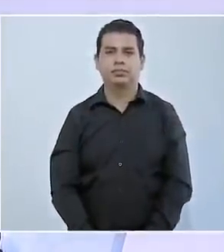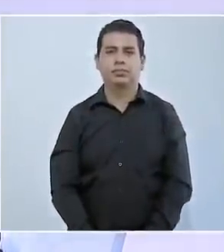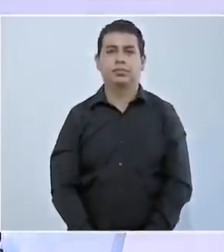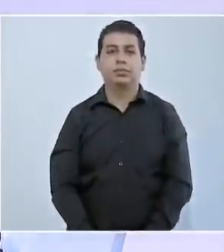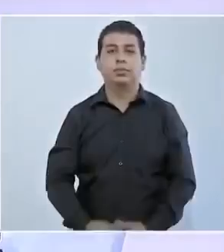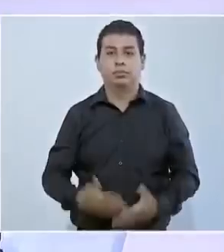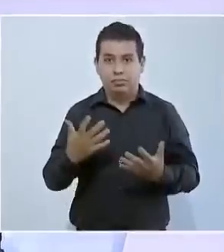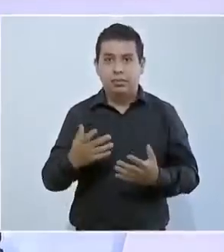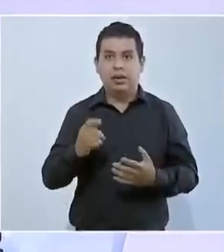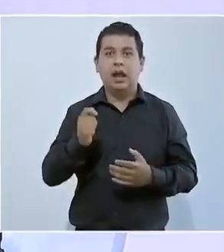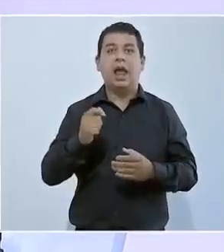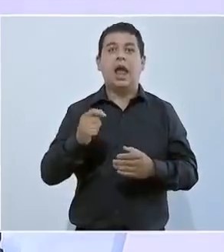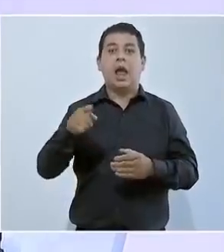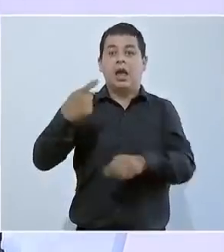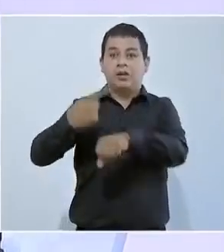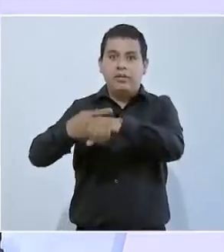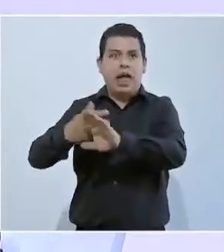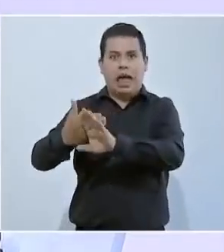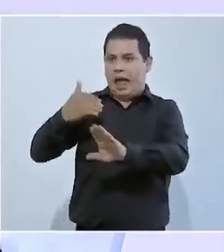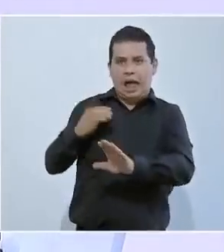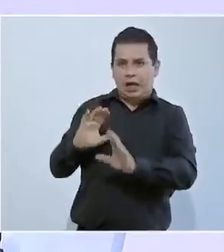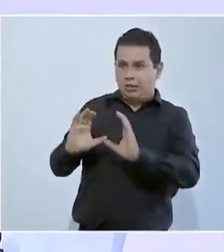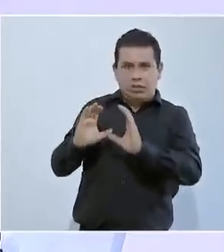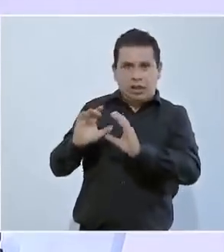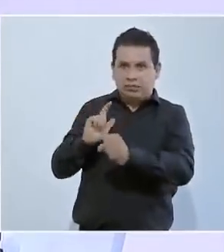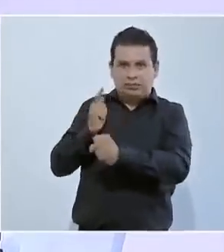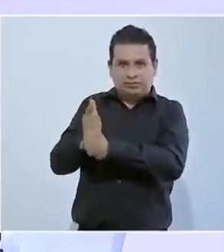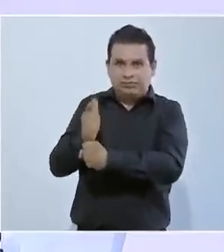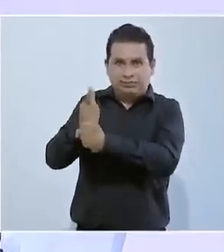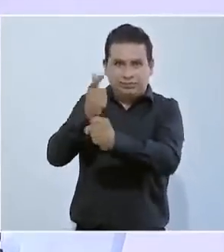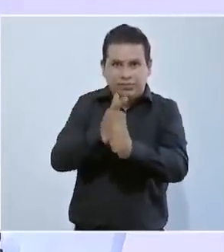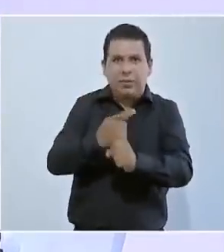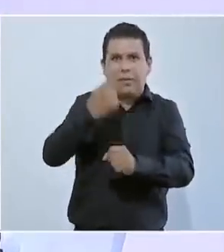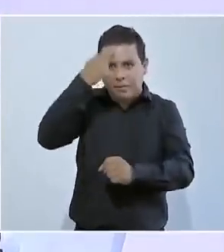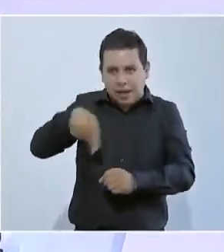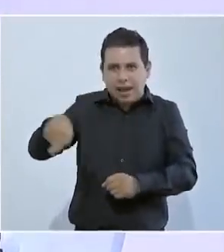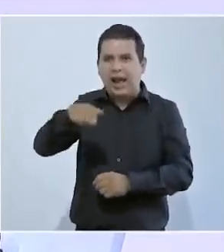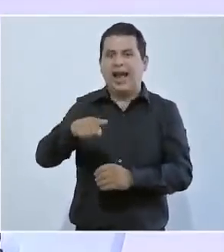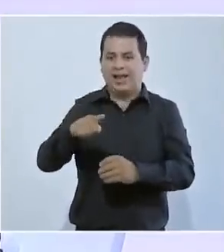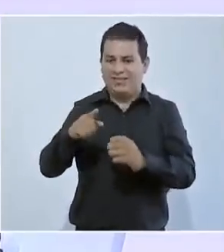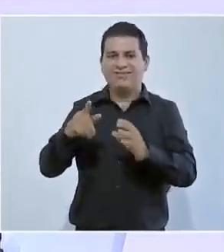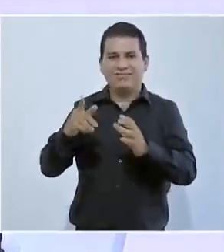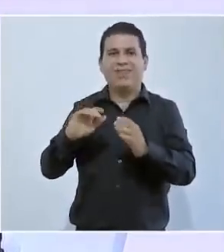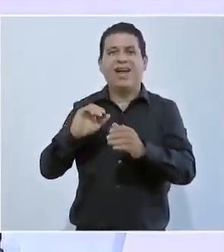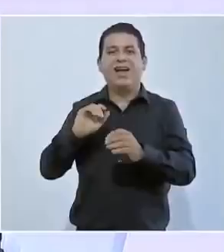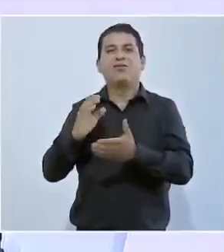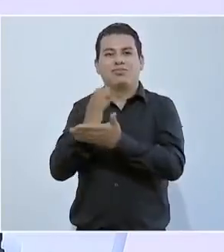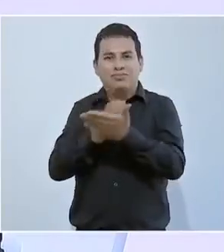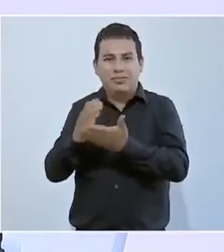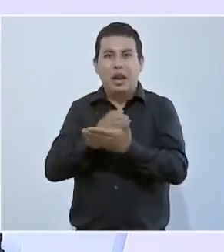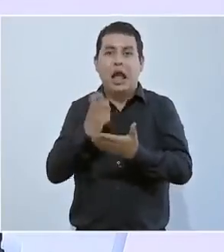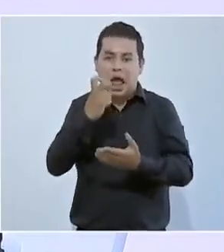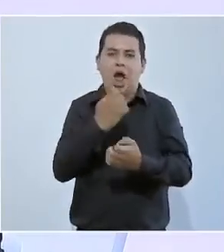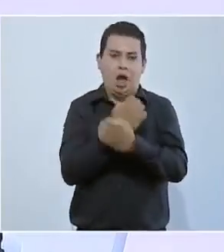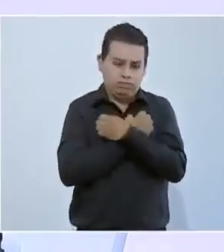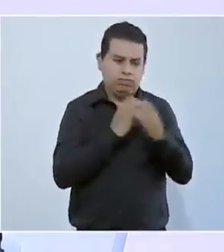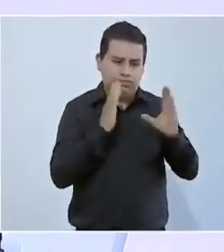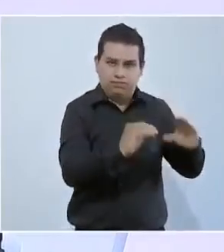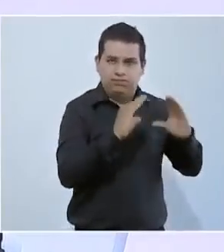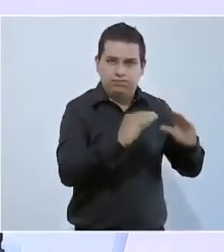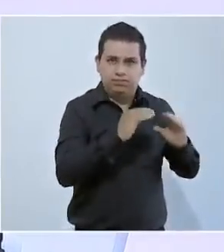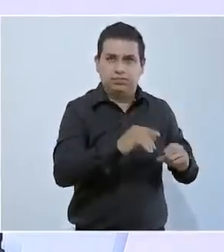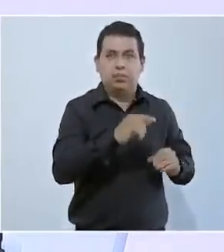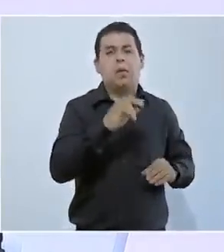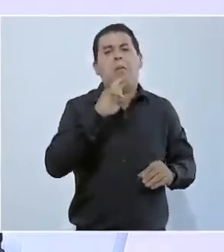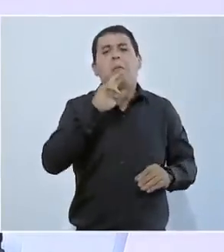prevención, todo lo que es la educación para la salud. Es mejor